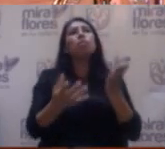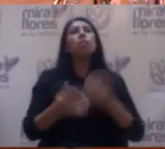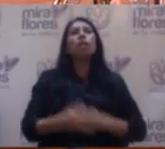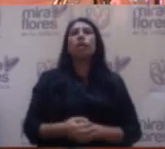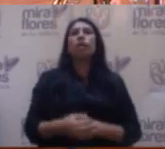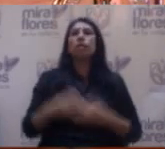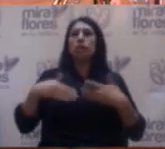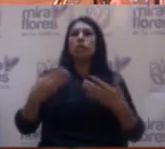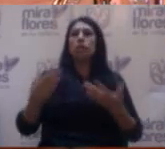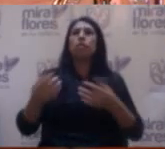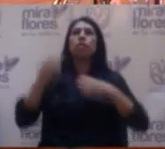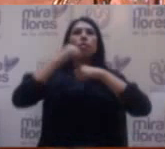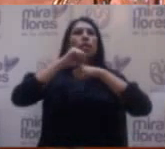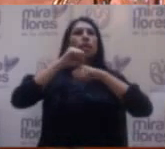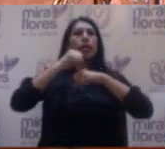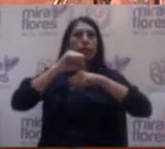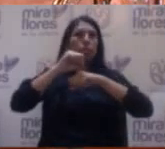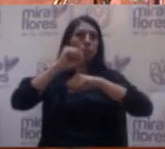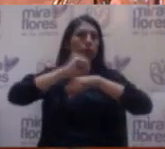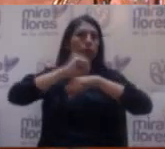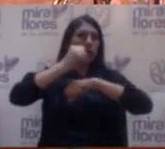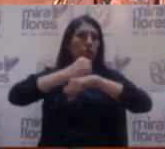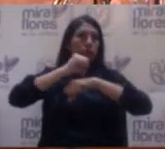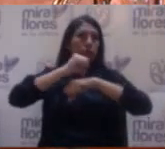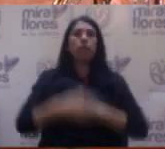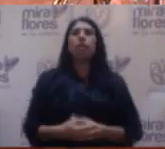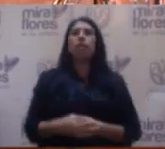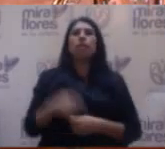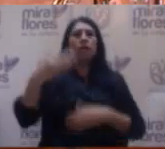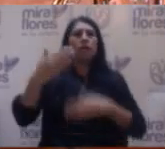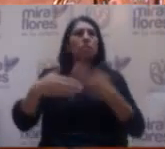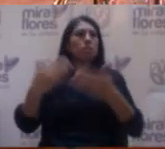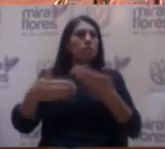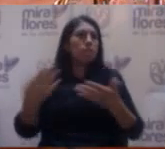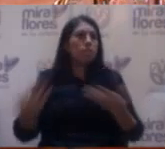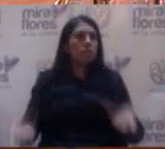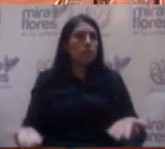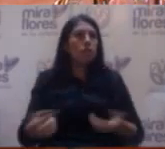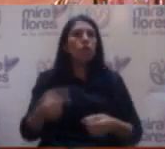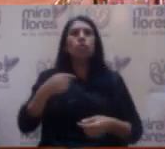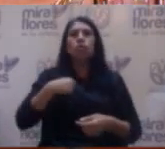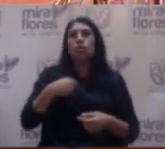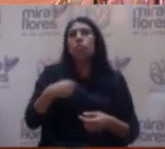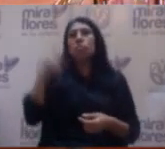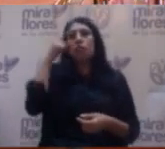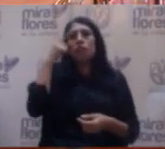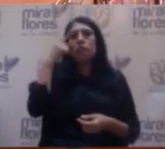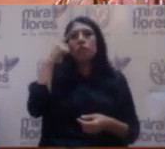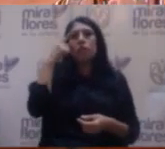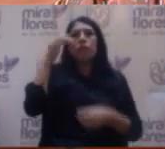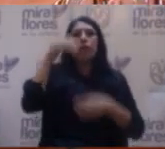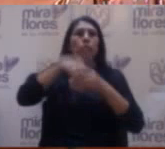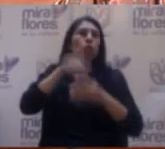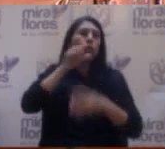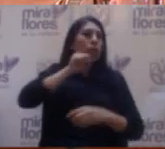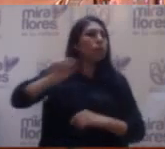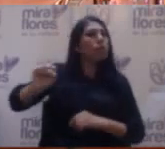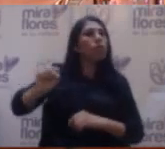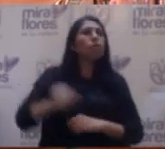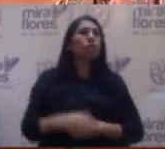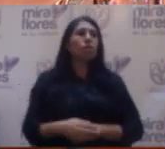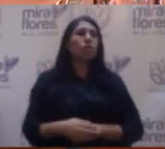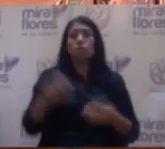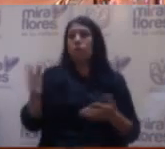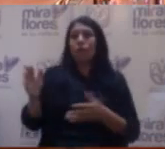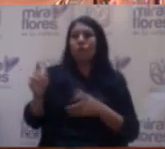la campaña. Y en ese proceso estamos. O sea que creo que el voto en contra realmente creo que no tiene